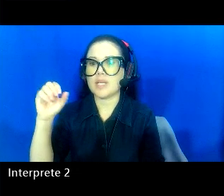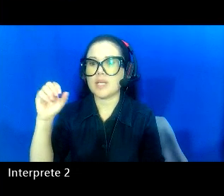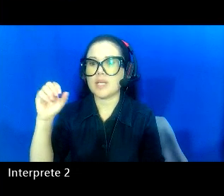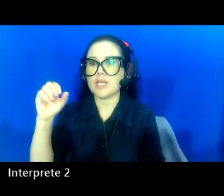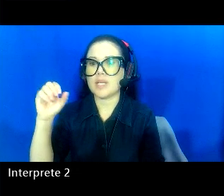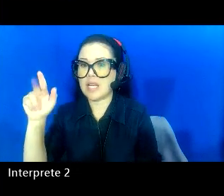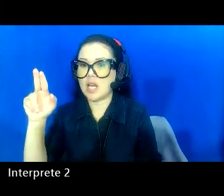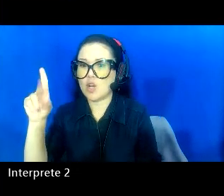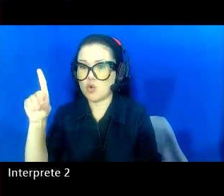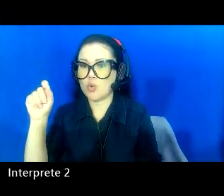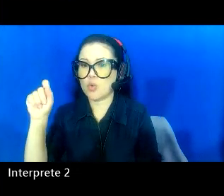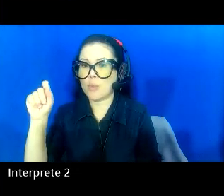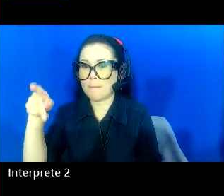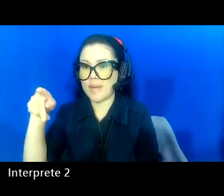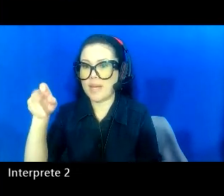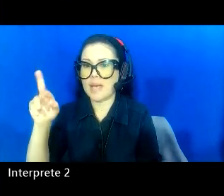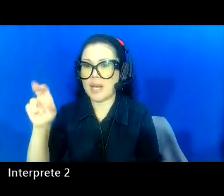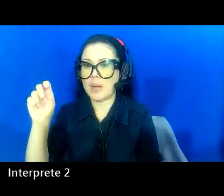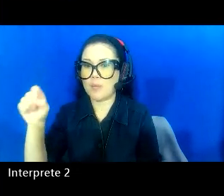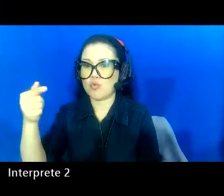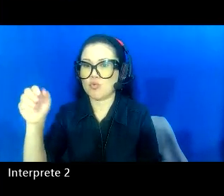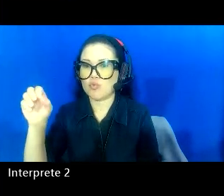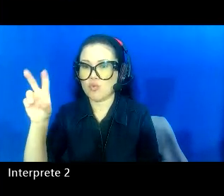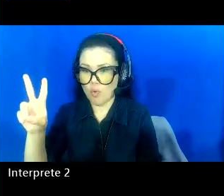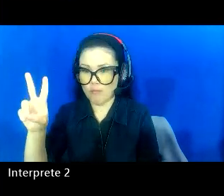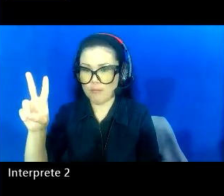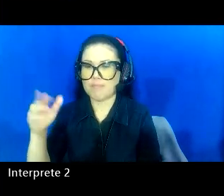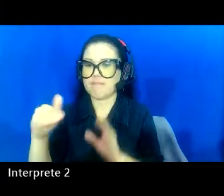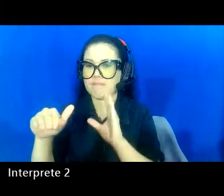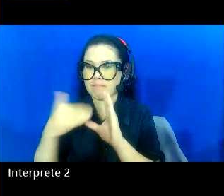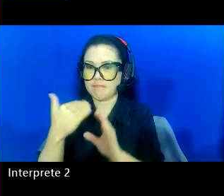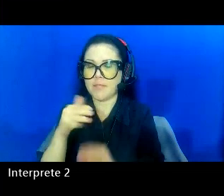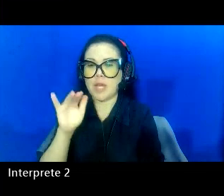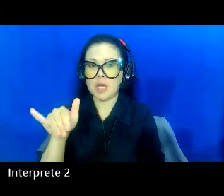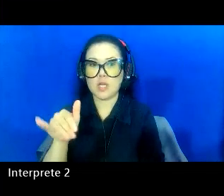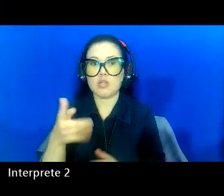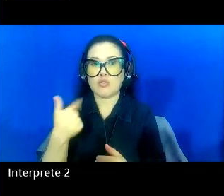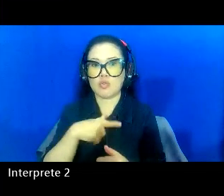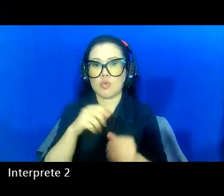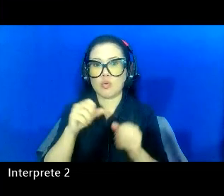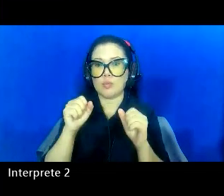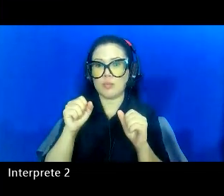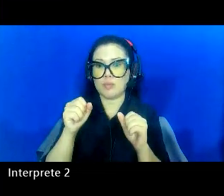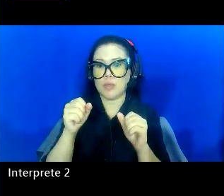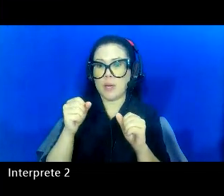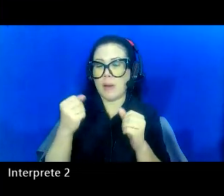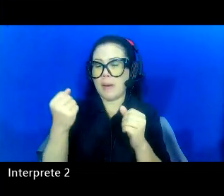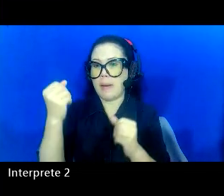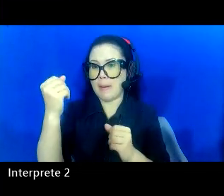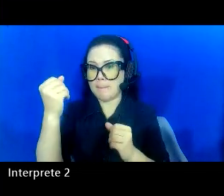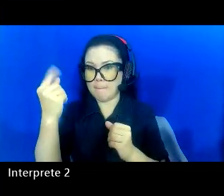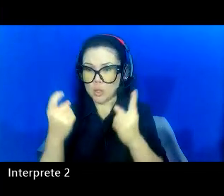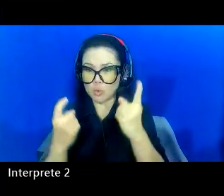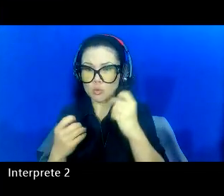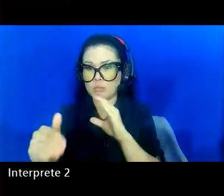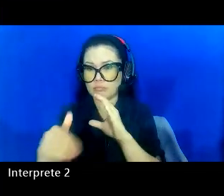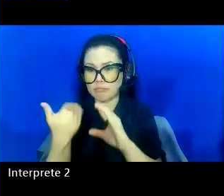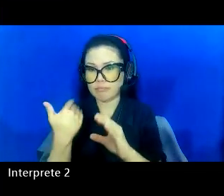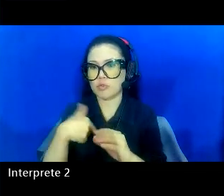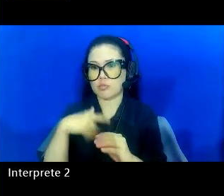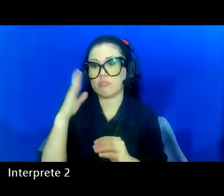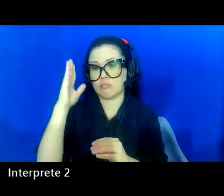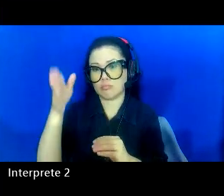opioidsettlementpr@saludpr.gov, ¿verdad? Ahí nosotros podemos darle atestiguar de que una vez se reciben esas dudas, se contestan, se abordan, se canalizan.